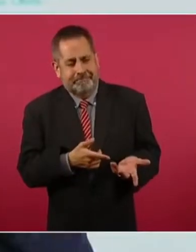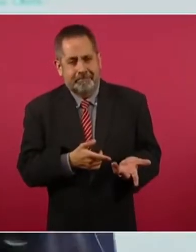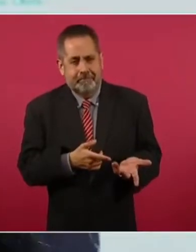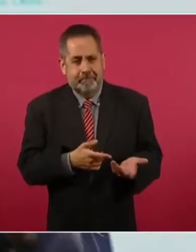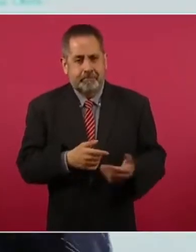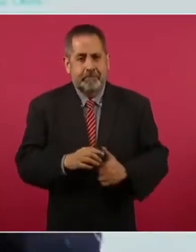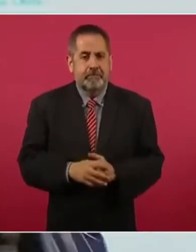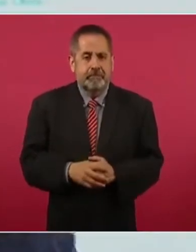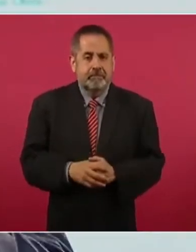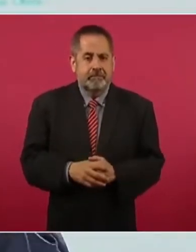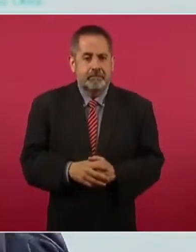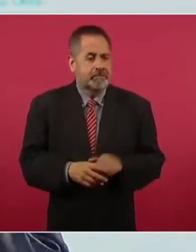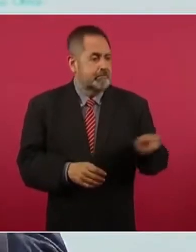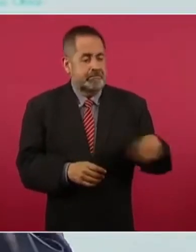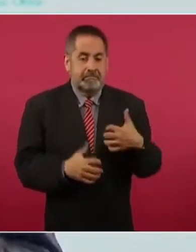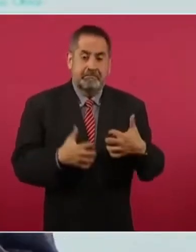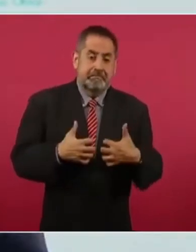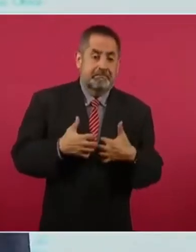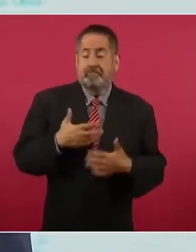Ahora sí.